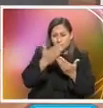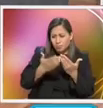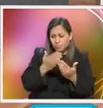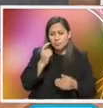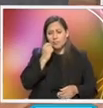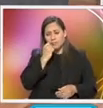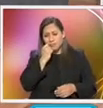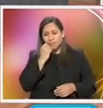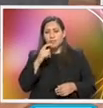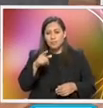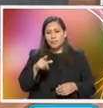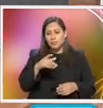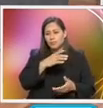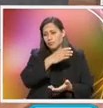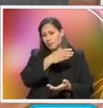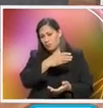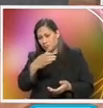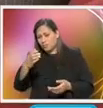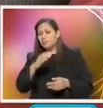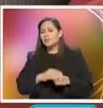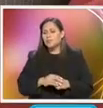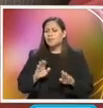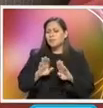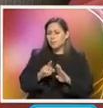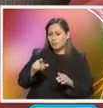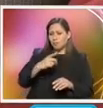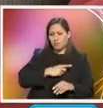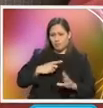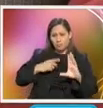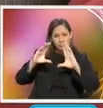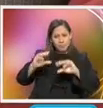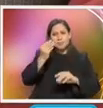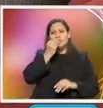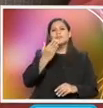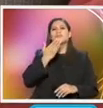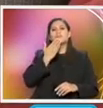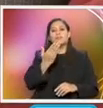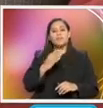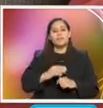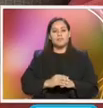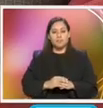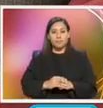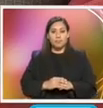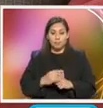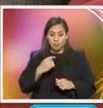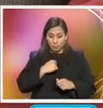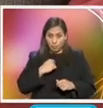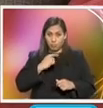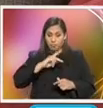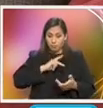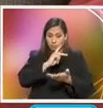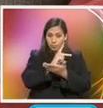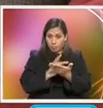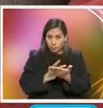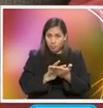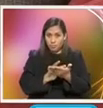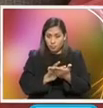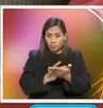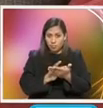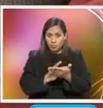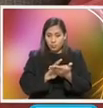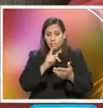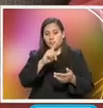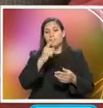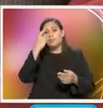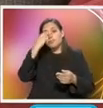las condiciones que ellos tienen de vida, es importantísimo. Entonces nosotros, dentro de nuestros mismos programas, que tenemos programas